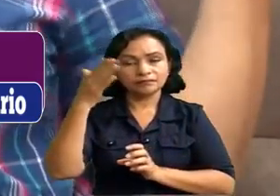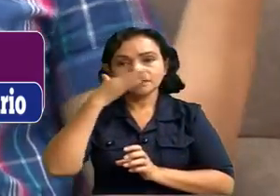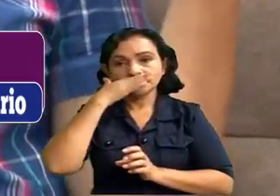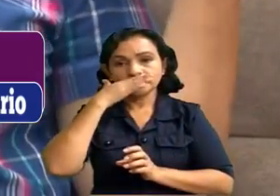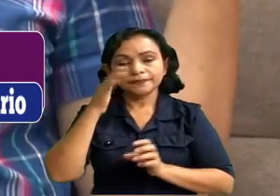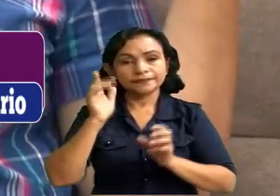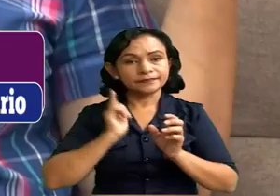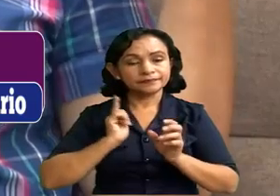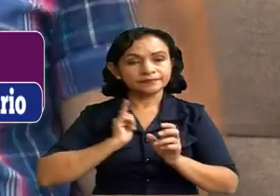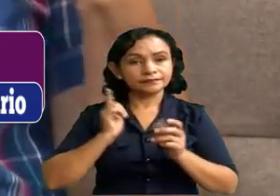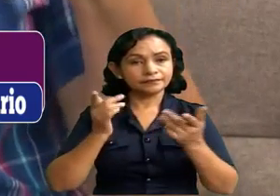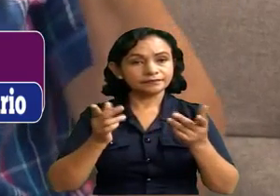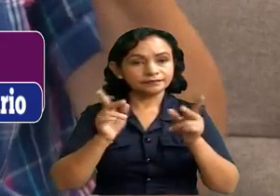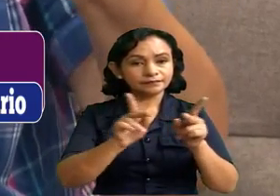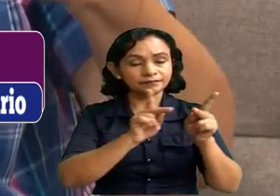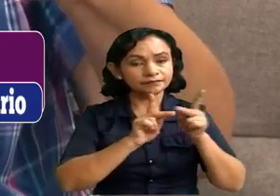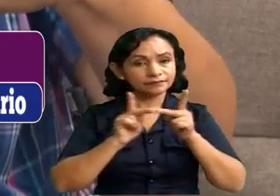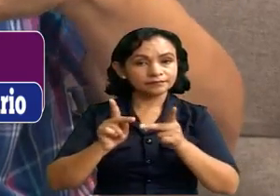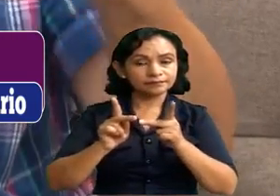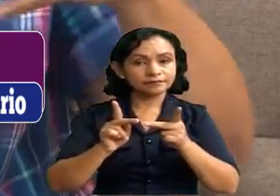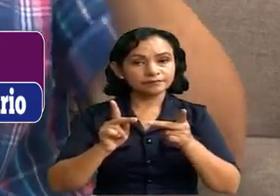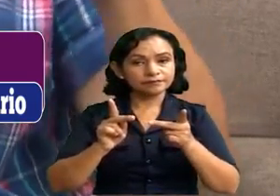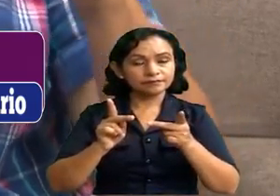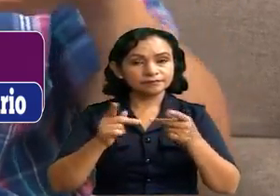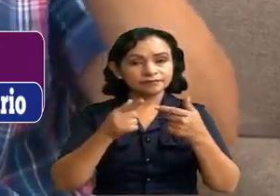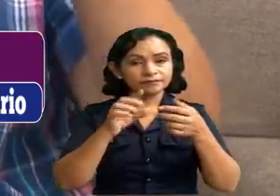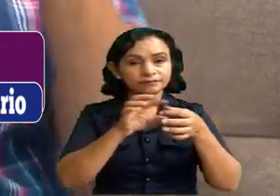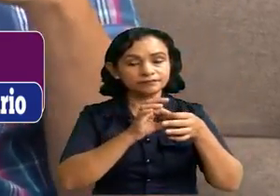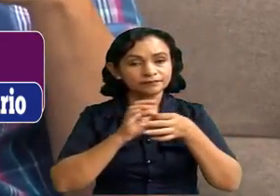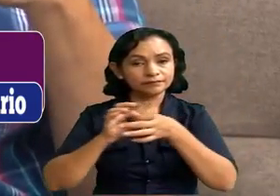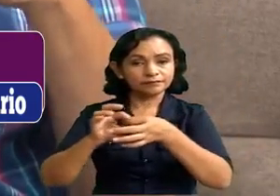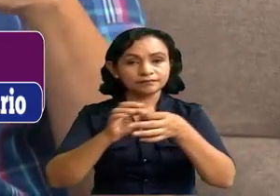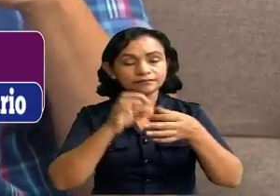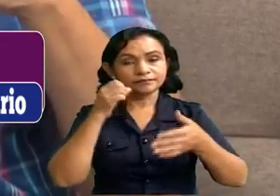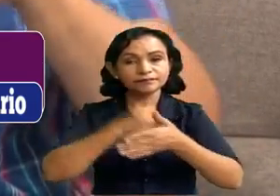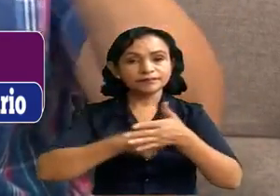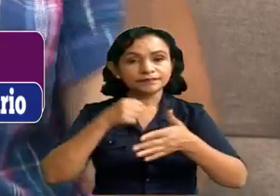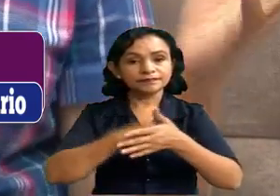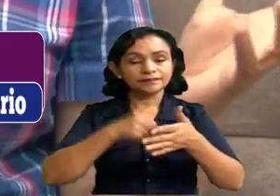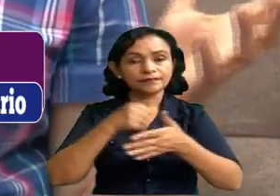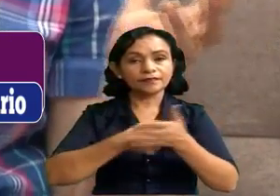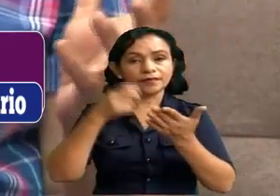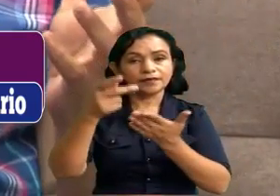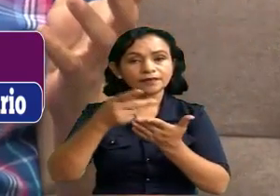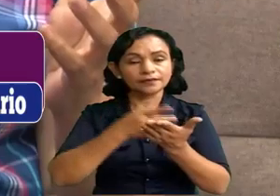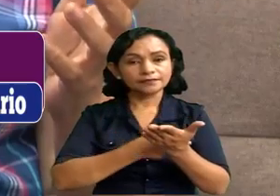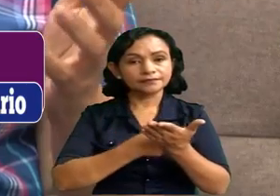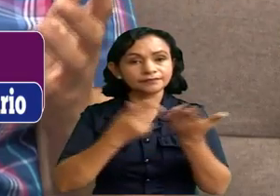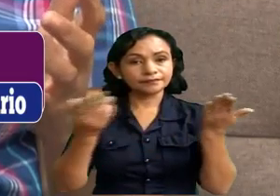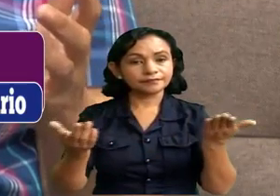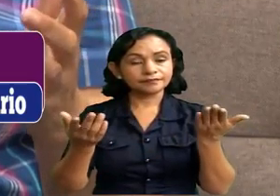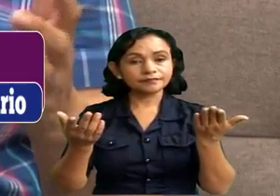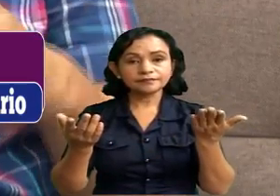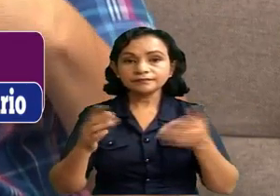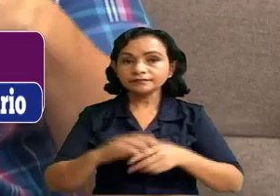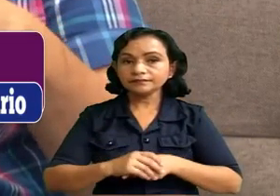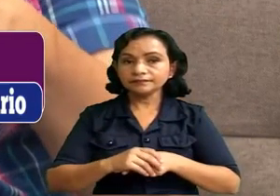gente alrededor nuestra que estamos en una sola unidad defendiendo un proyecto revolucionario que no